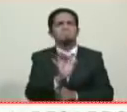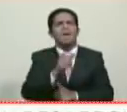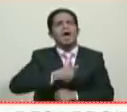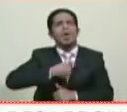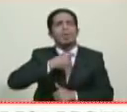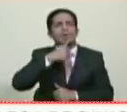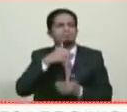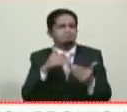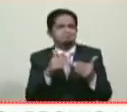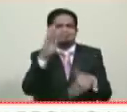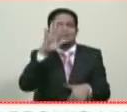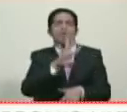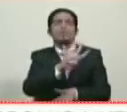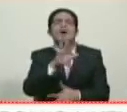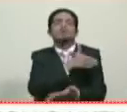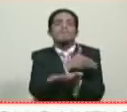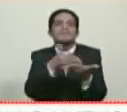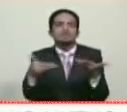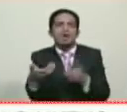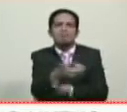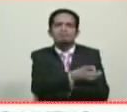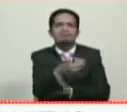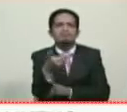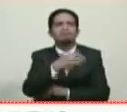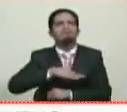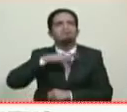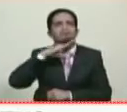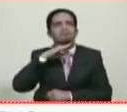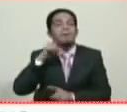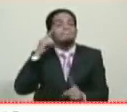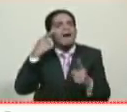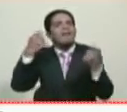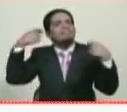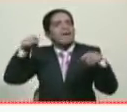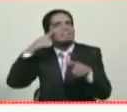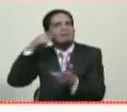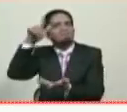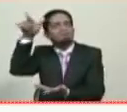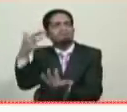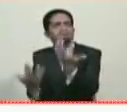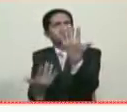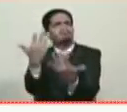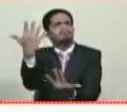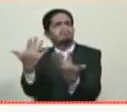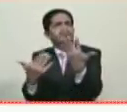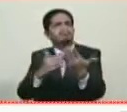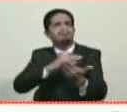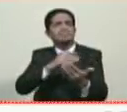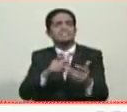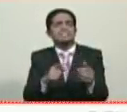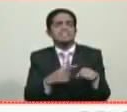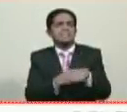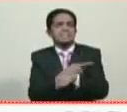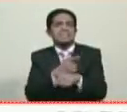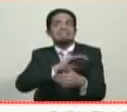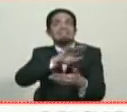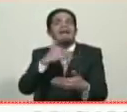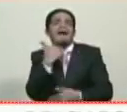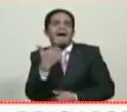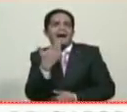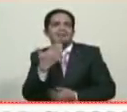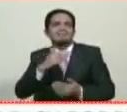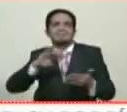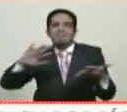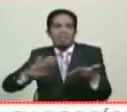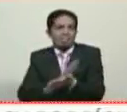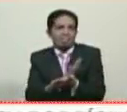de litros de agua empleada para apagar el incendio, que se mantuvo casi hasta las 6 de la tarde cuando fue suprimido el